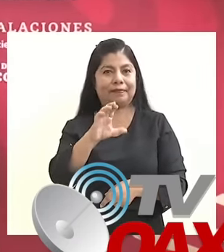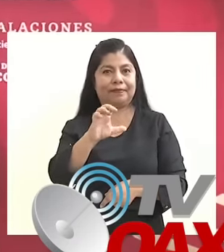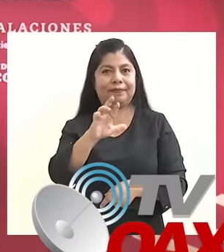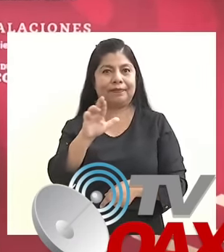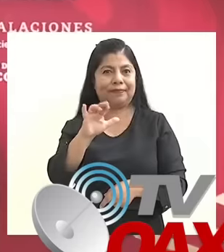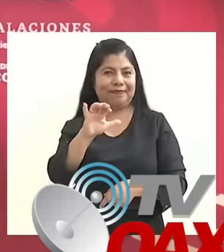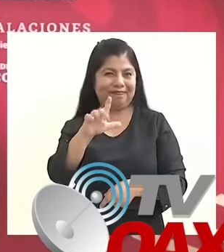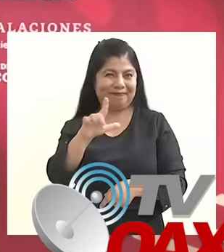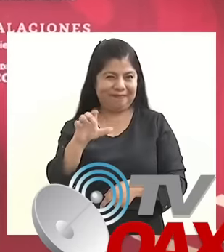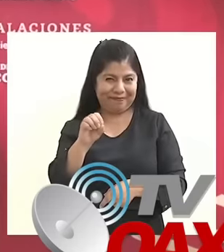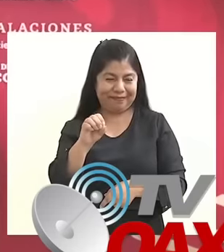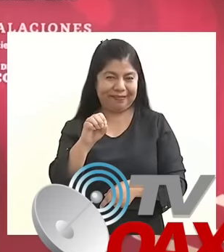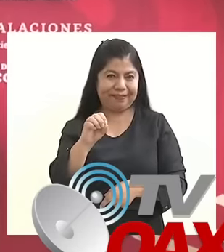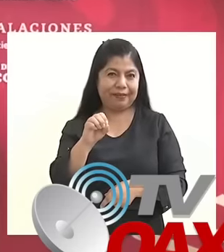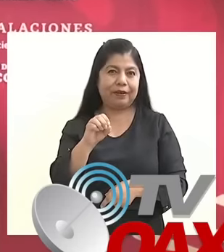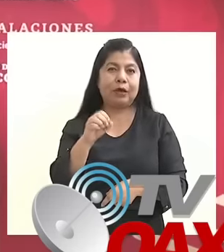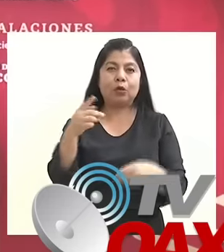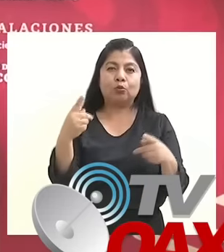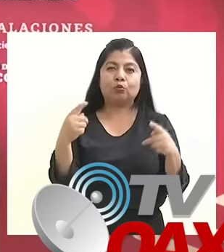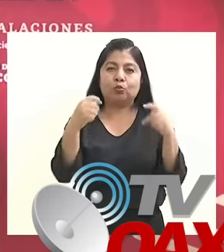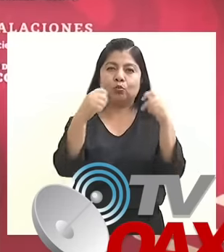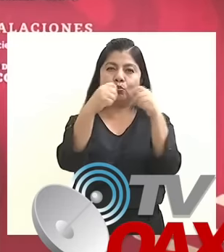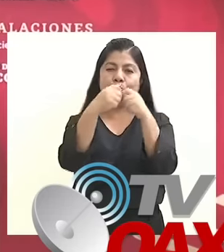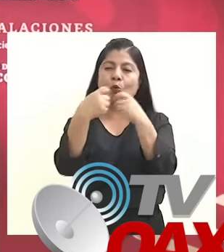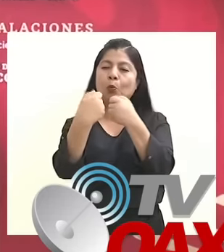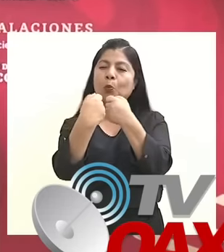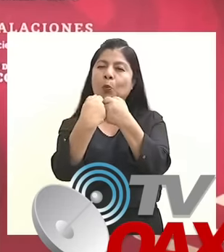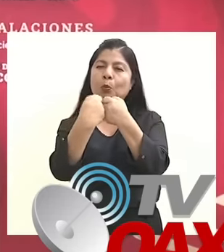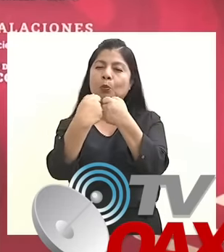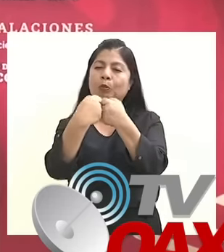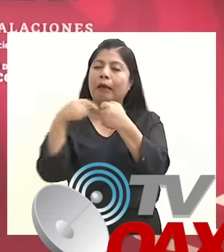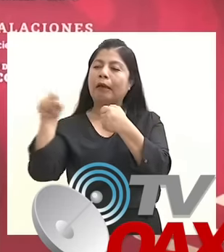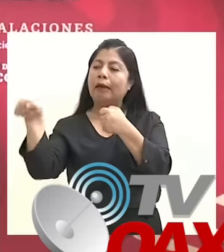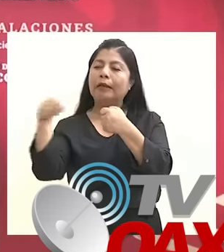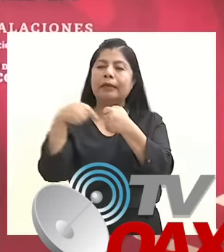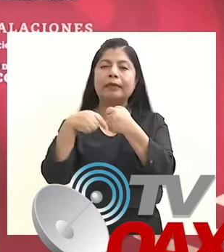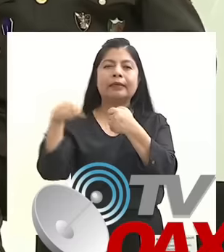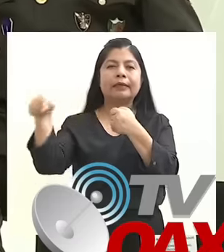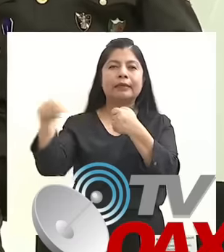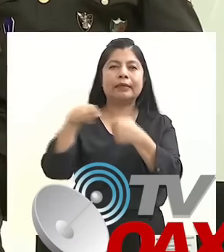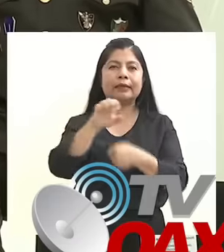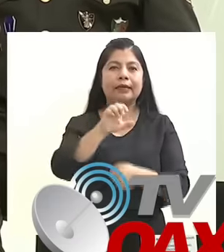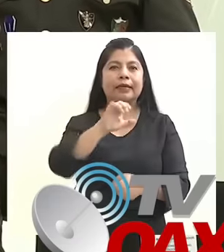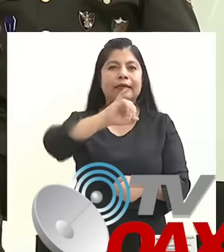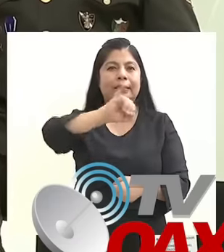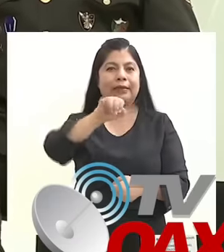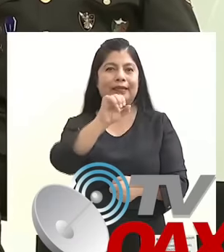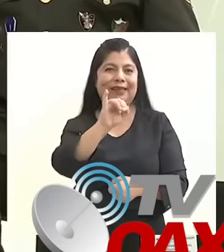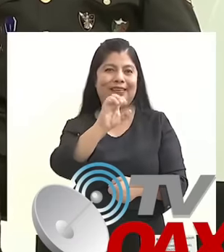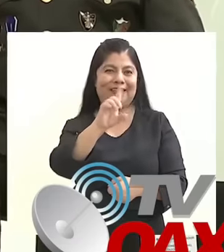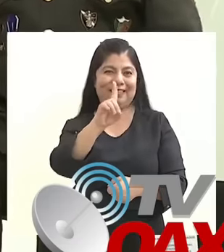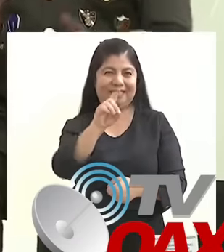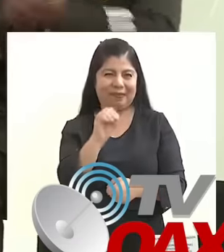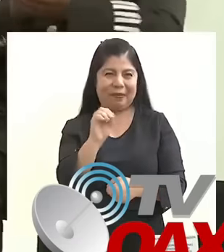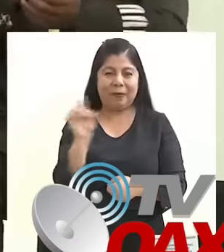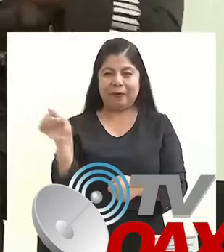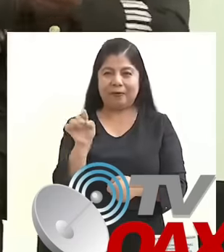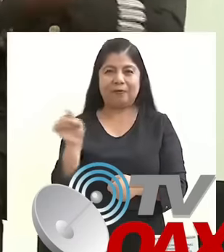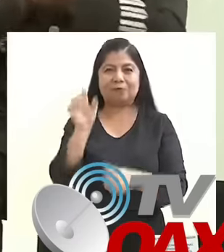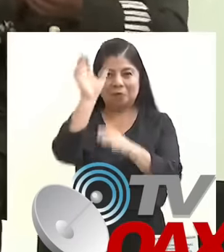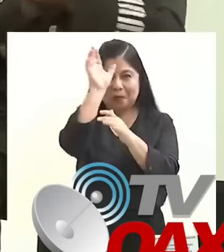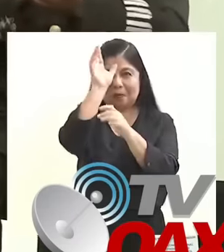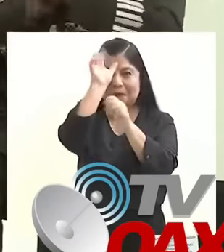de Carrillo Puerto con Tulum. Se portaron los ejidatarios al 100.